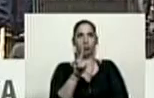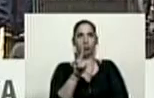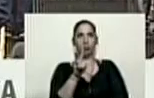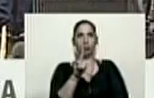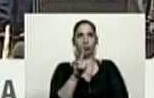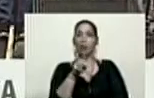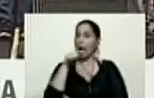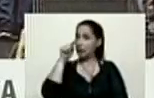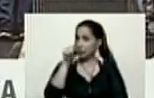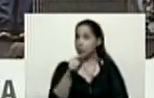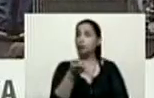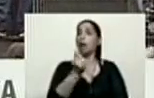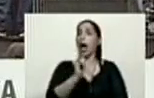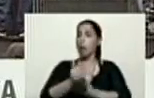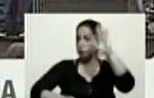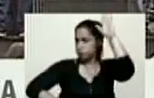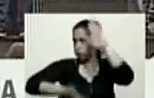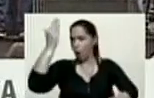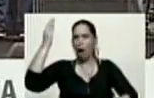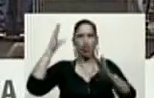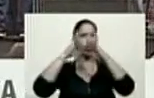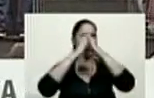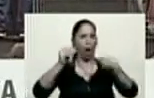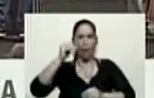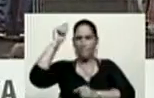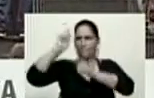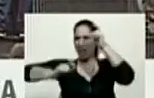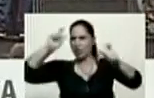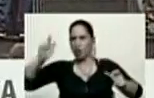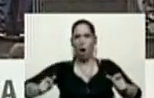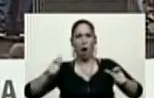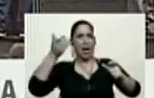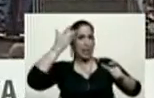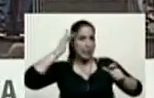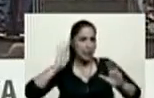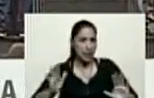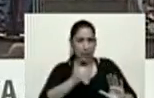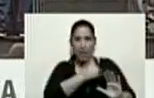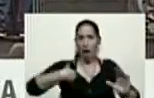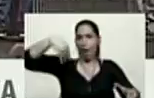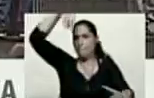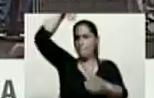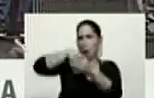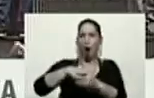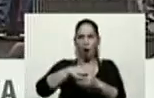Y así van a ser expulsados todos aquellos que osen meter la nariz en